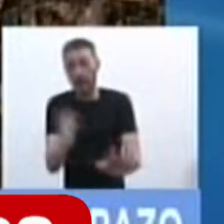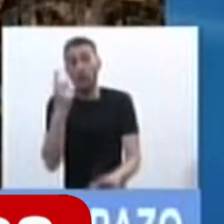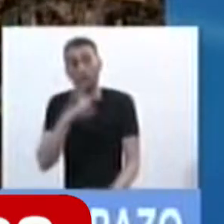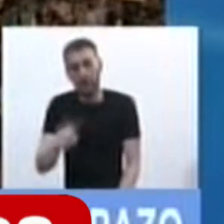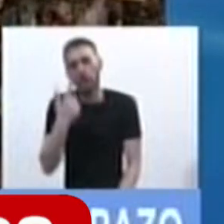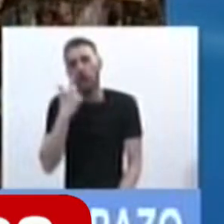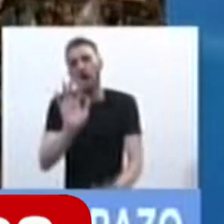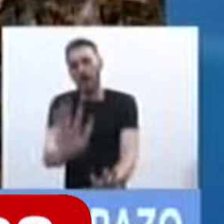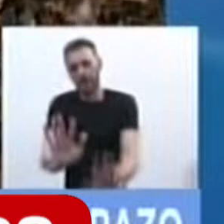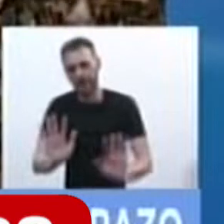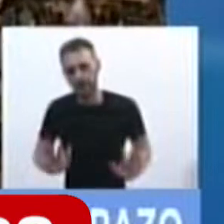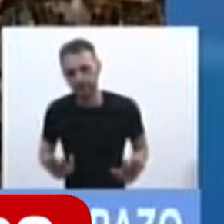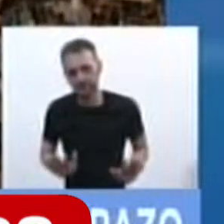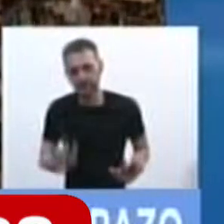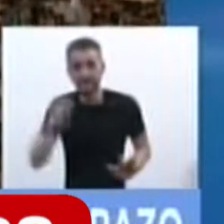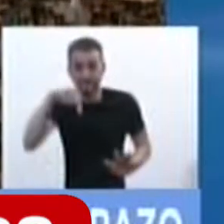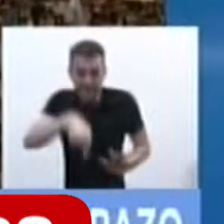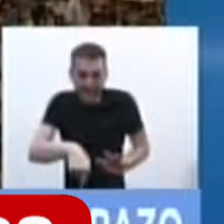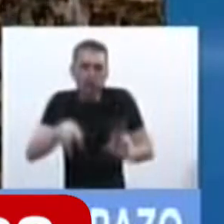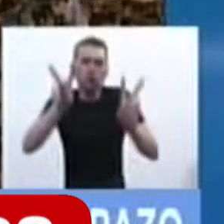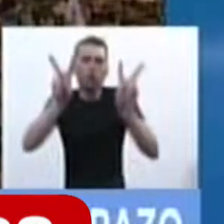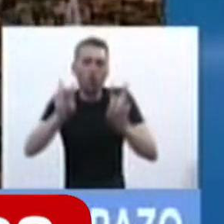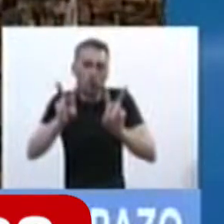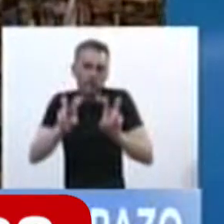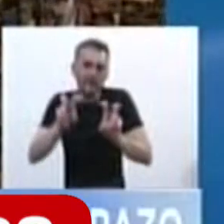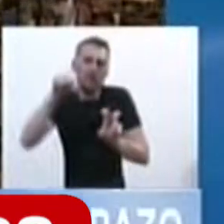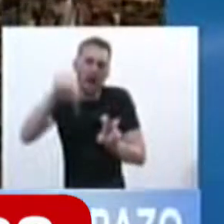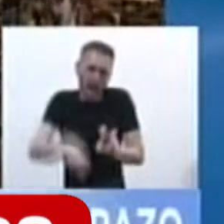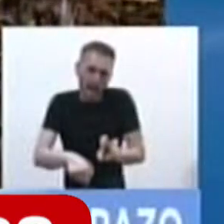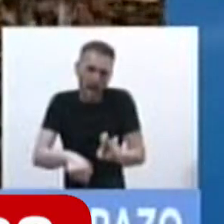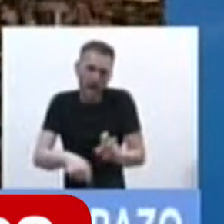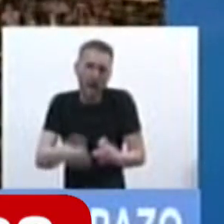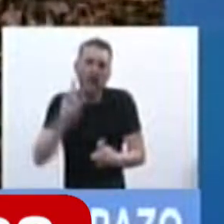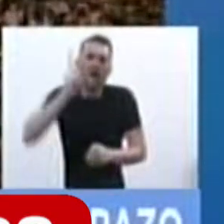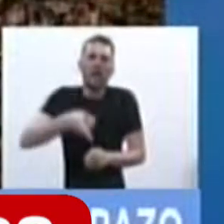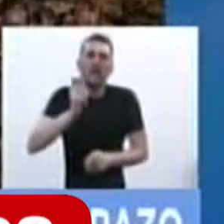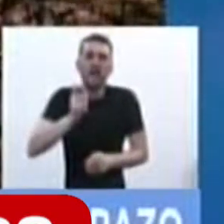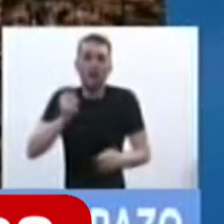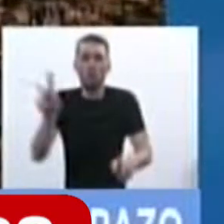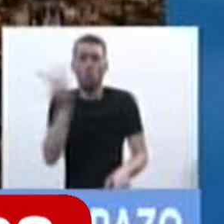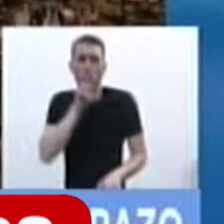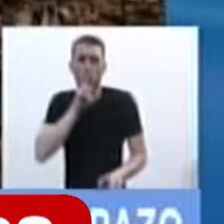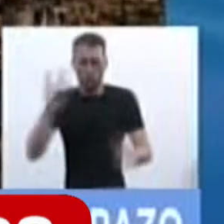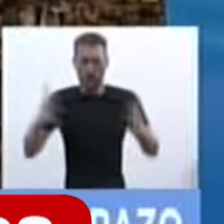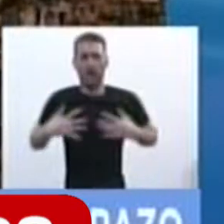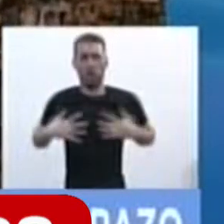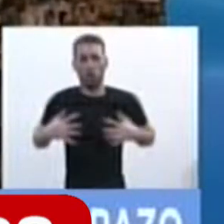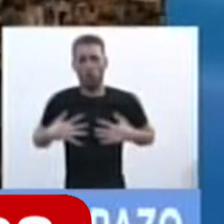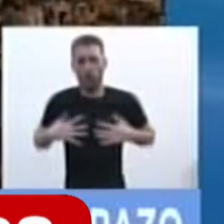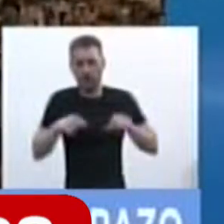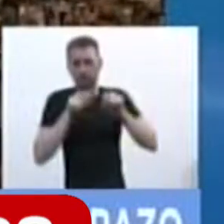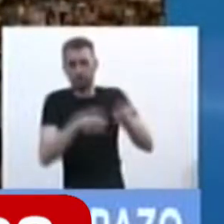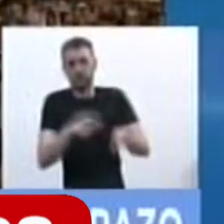Pero, a ver, este es un tema donde somos las mujeres las que ponemos el cuerpo y la